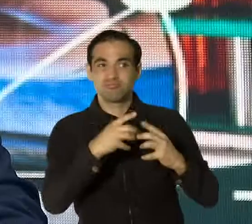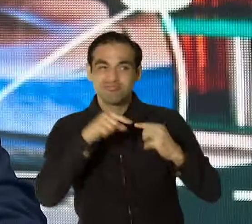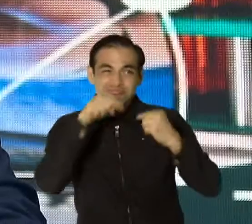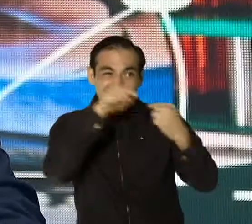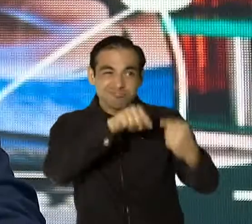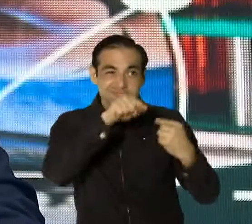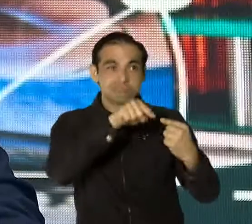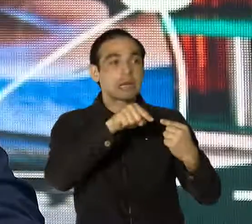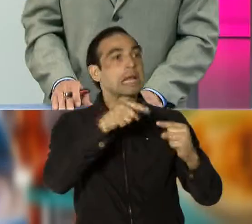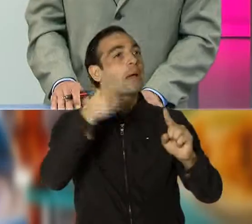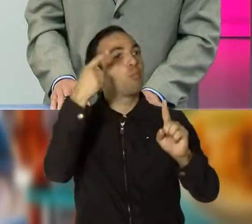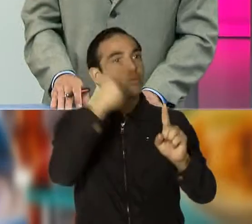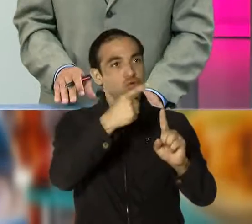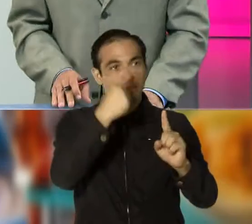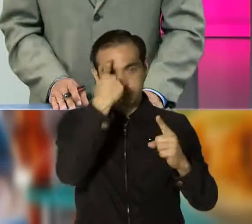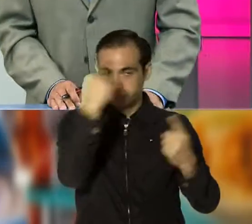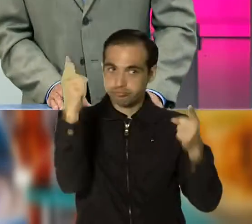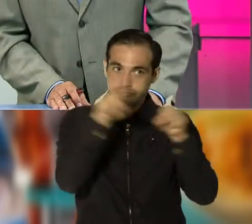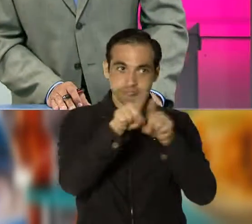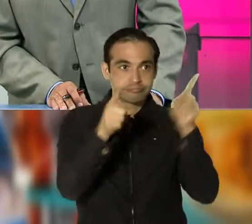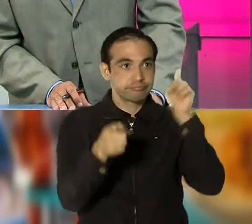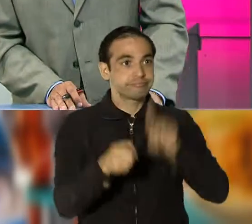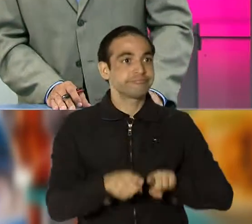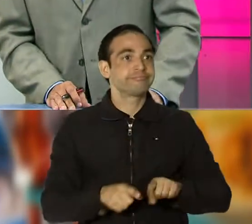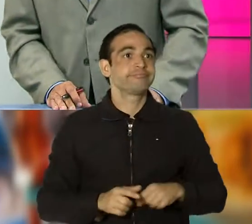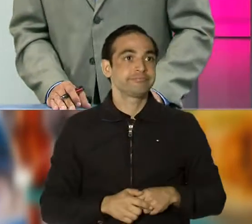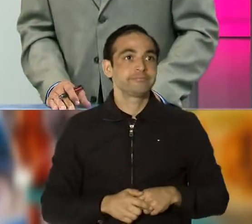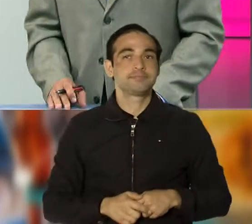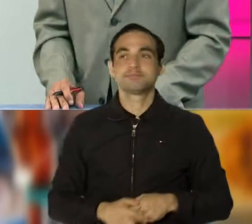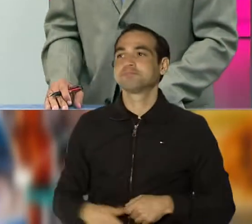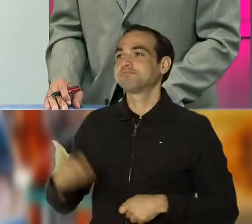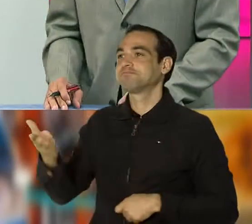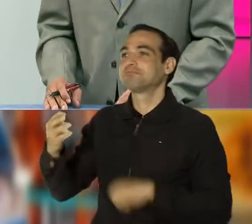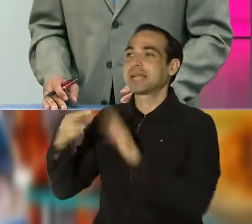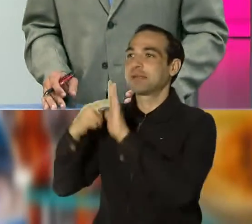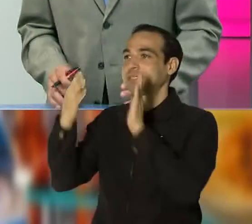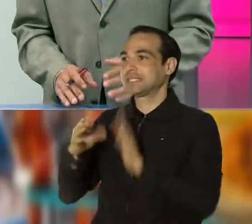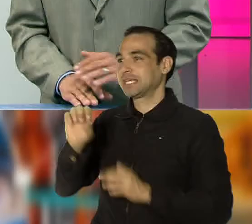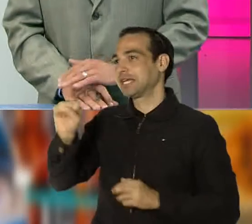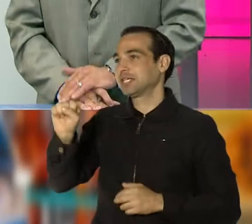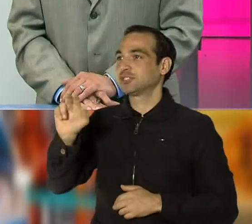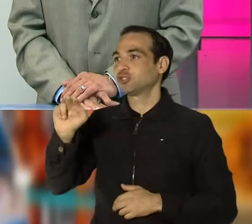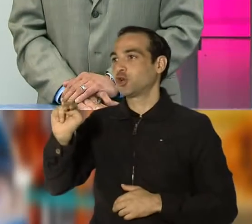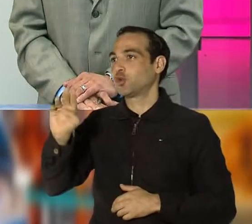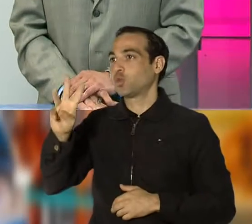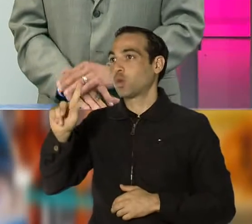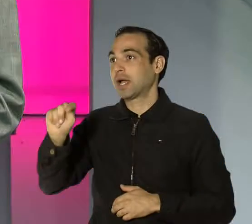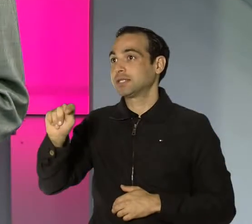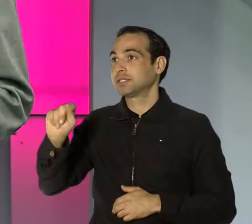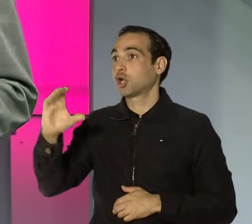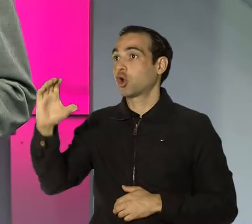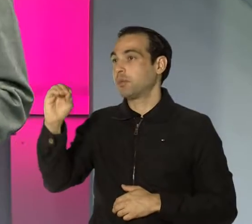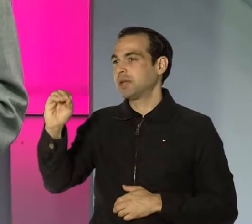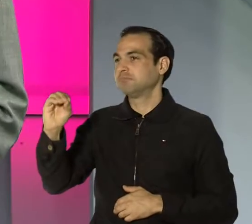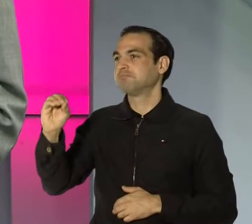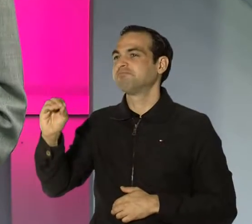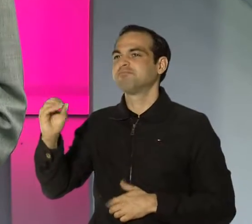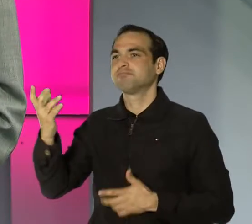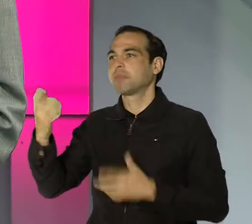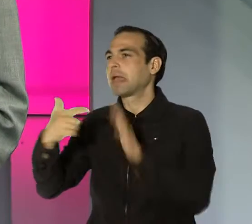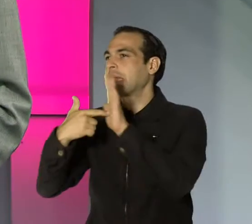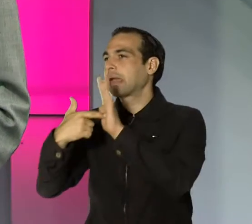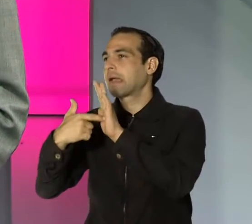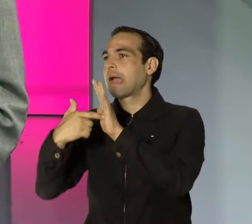medium. Bueno, estamos aquí dialogando con Edwin Alicea, representante de SunWest Mortgage Company, sobre el efecto que ha tenido la